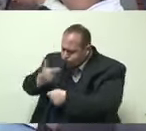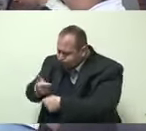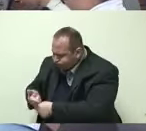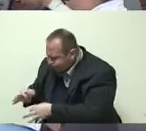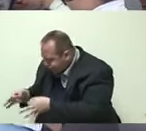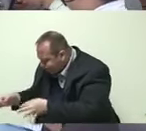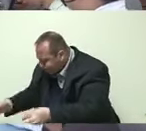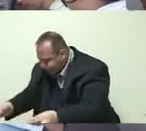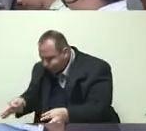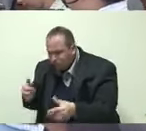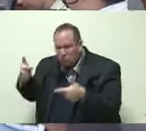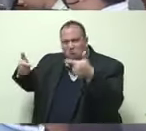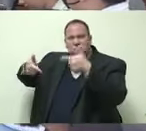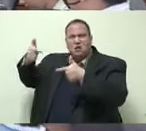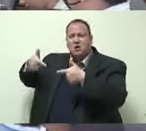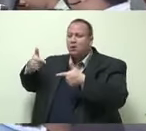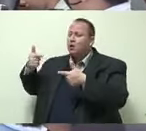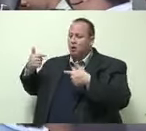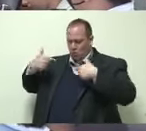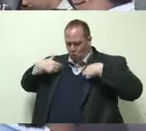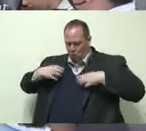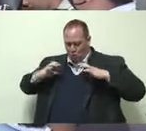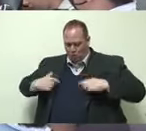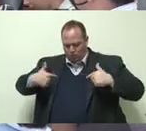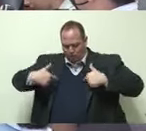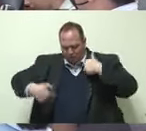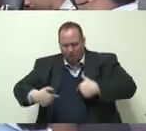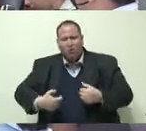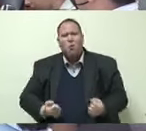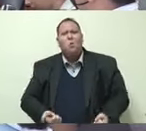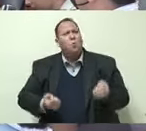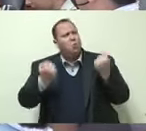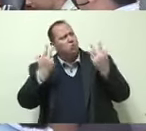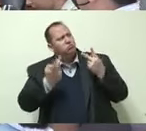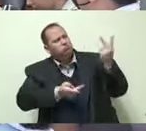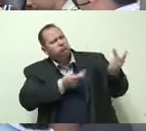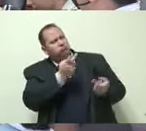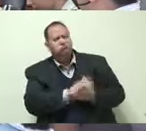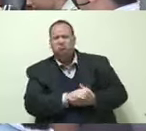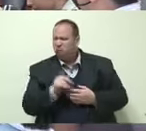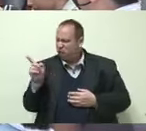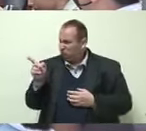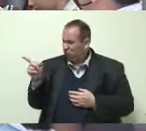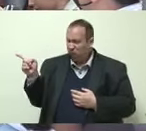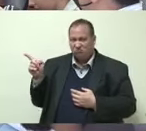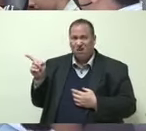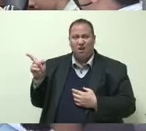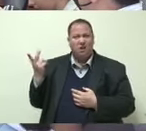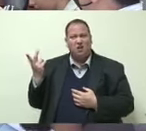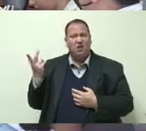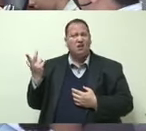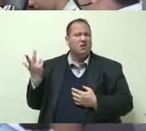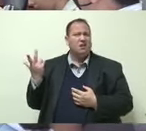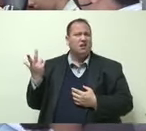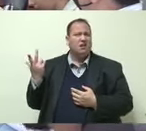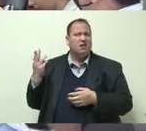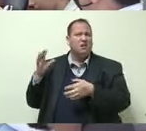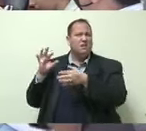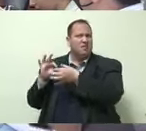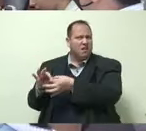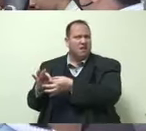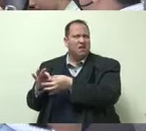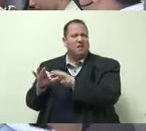cuántos impactaron en la humanidad de los mandos policíacos. Y también refieren, son del ala